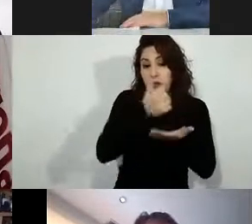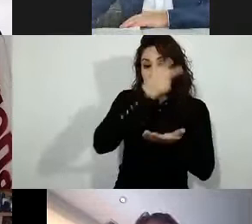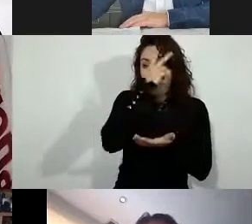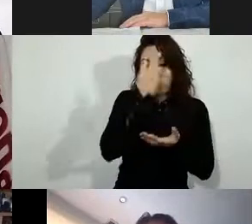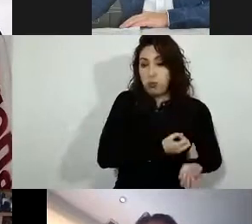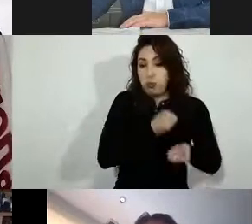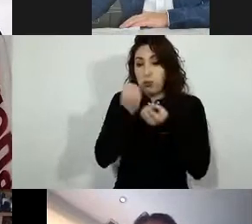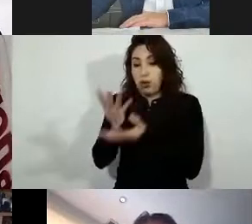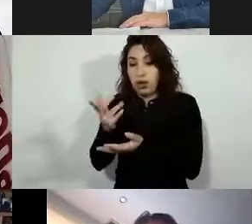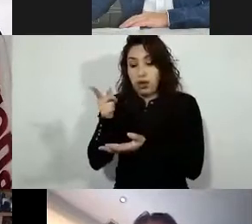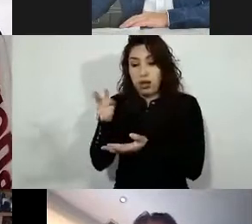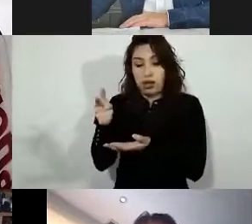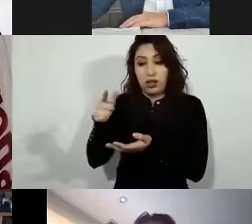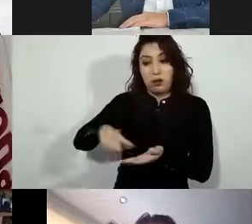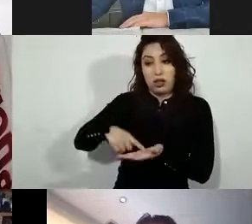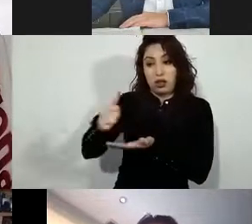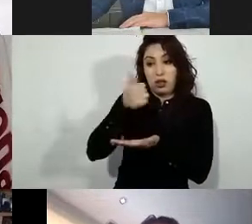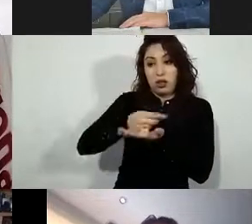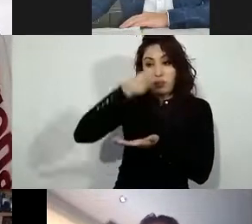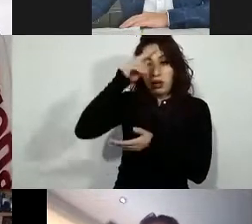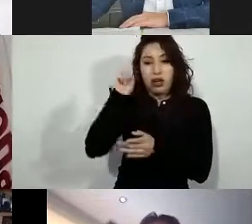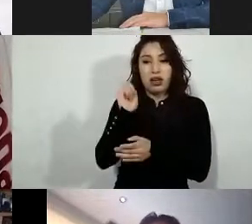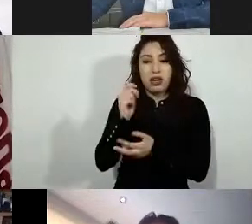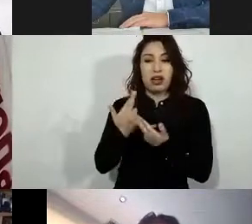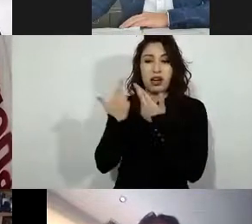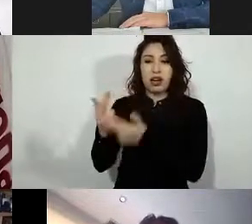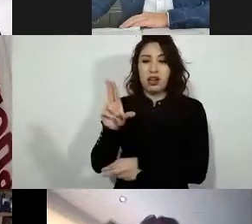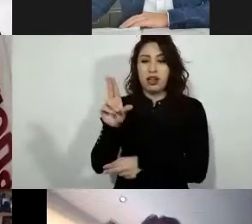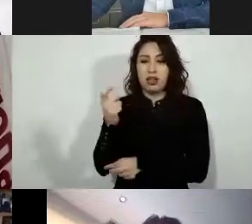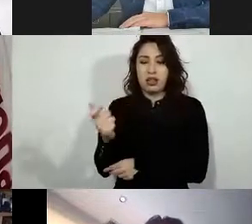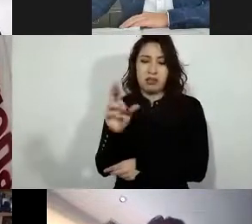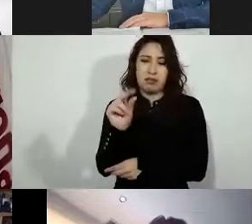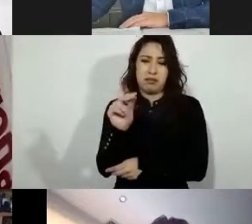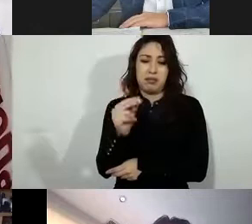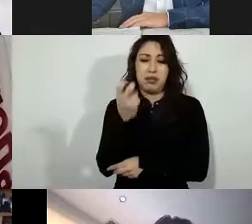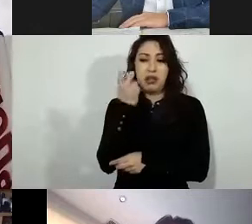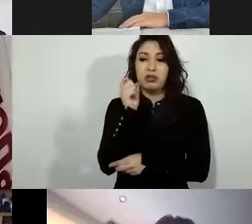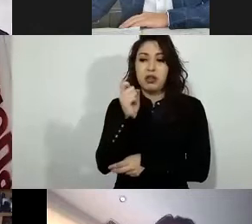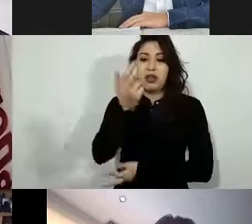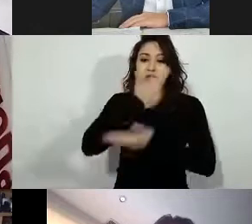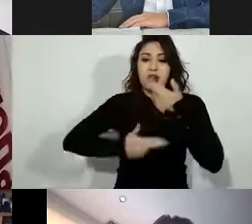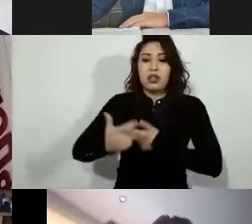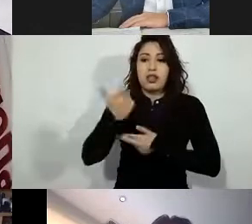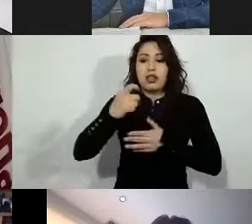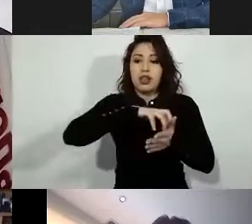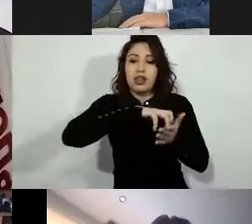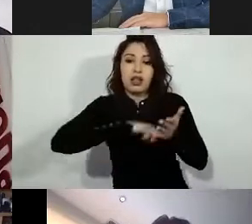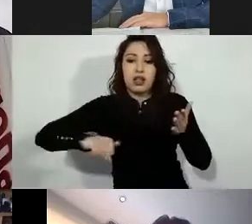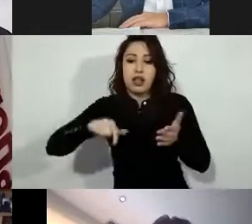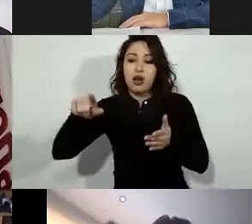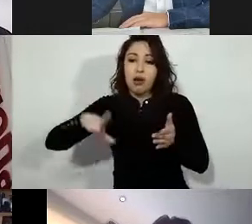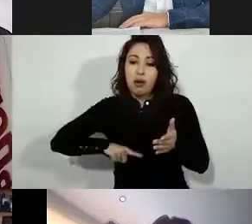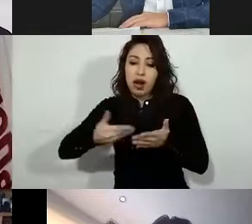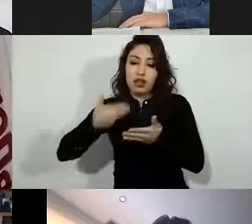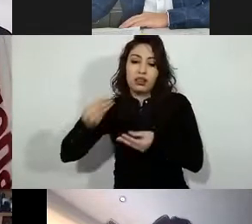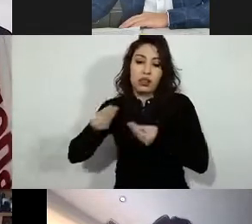Punto. Donativos serían a una persona física o moral distinta al gobierno, no a unidades